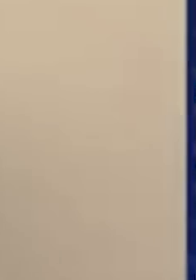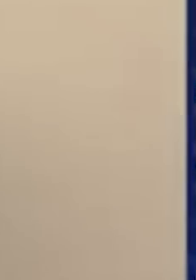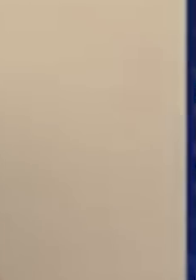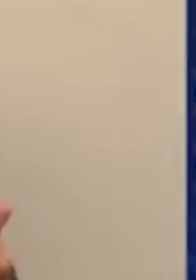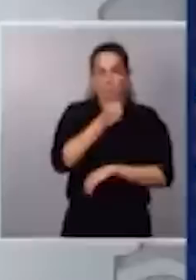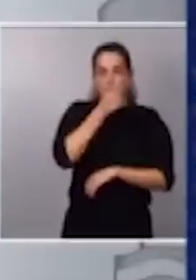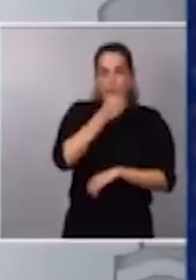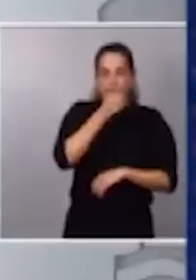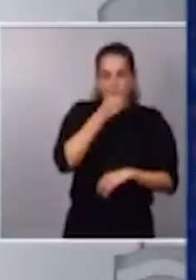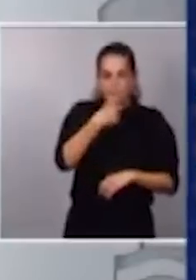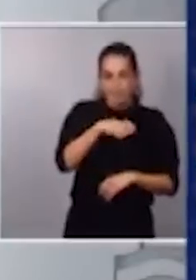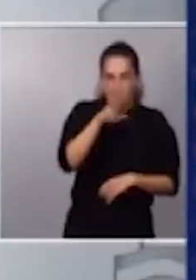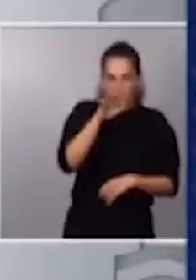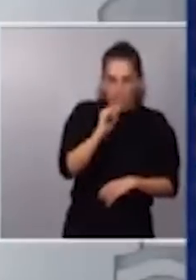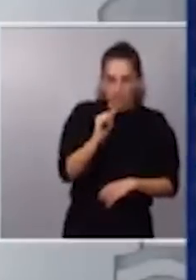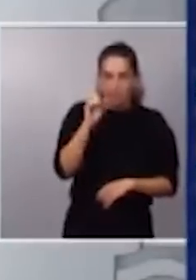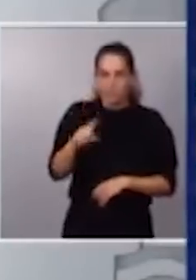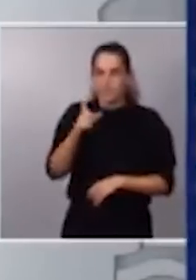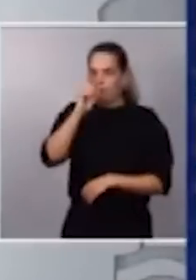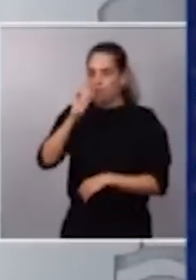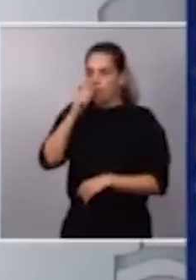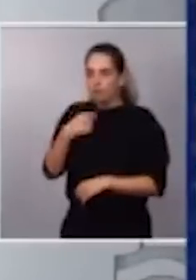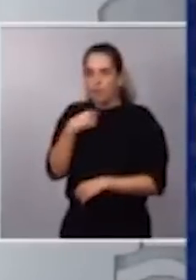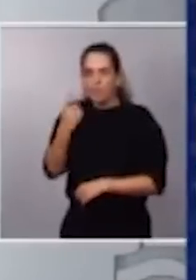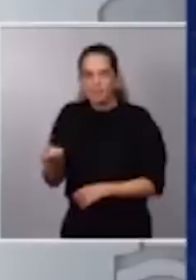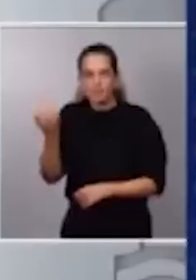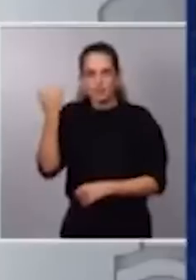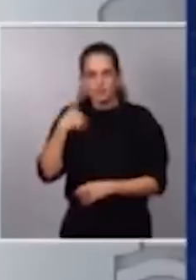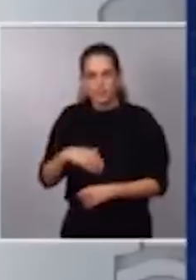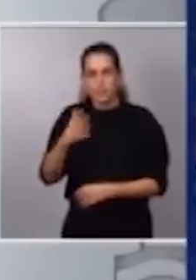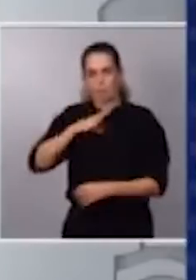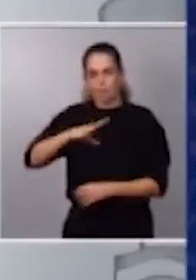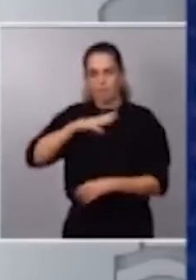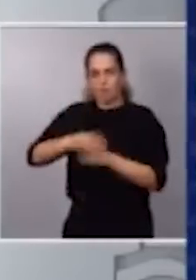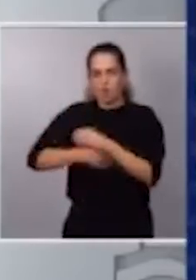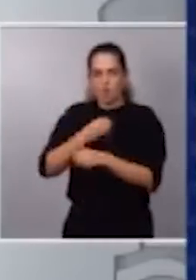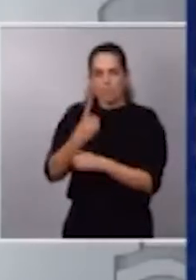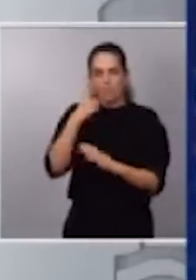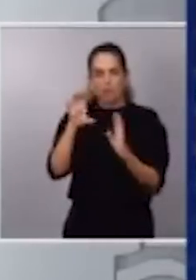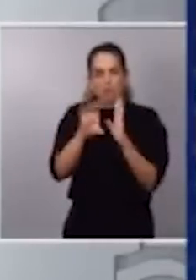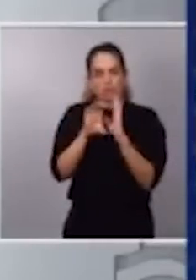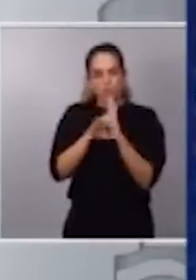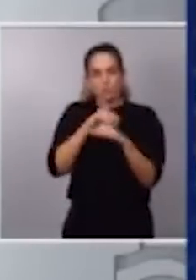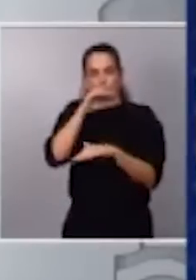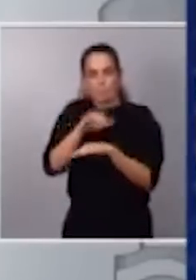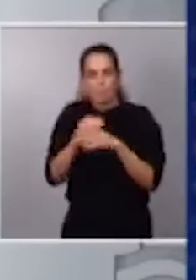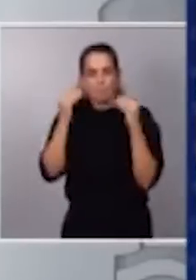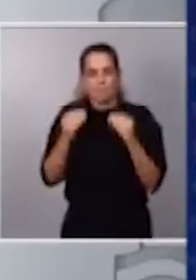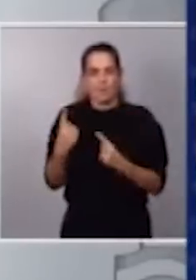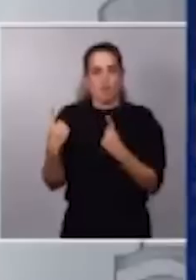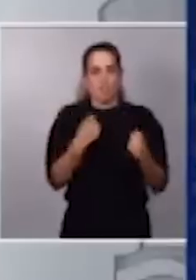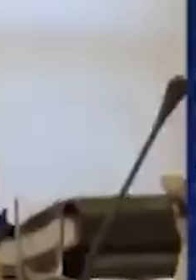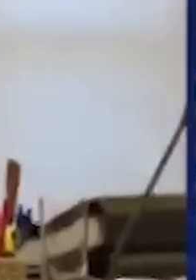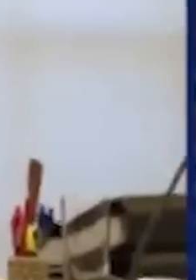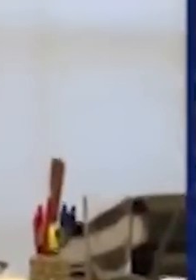está abierto porque la doctrina constitucional hasta ahora ya veremos lo que hace el tribunal constitucional a